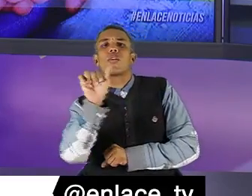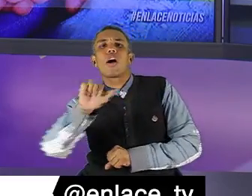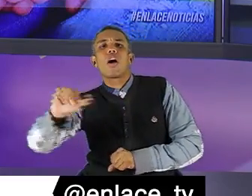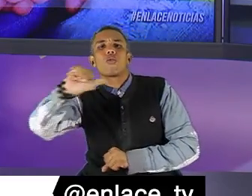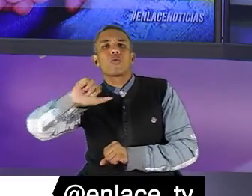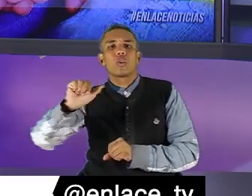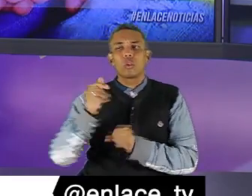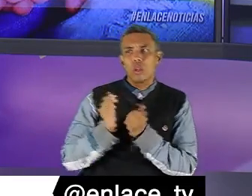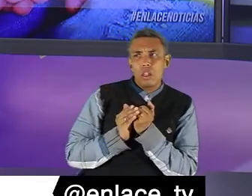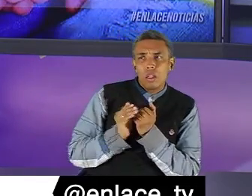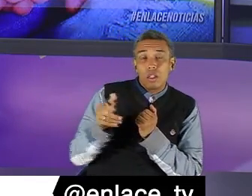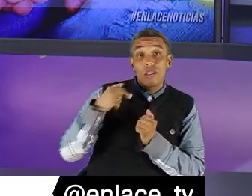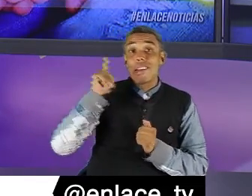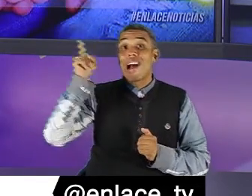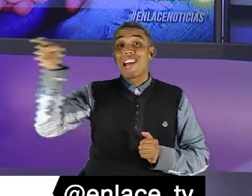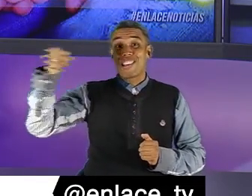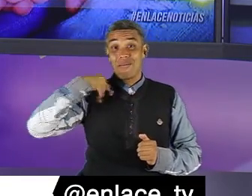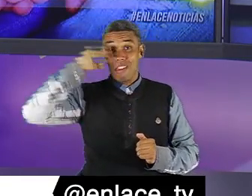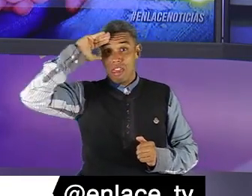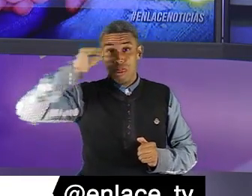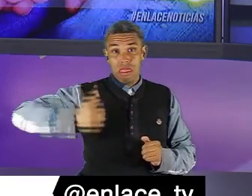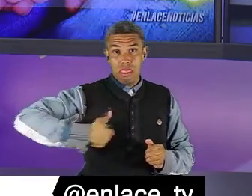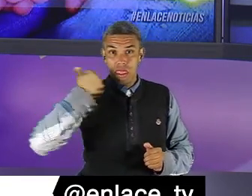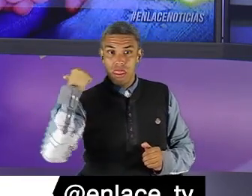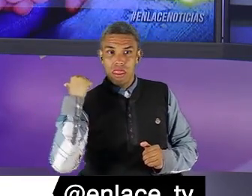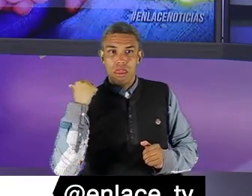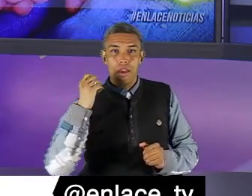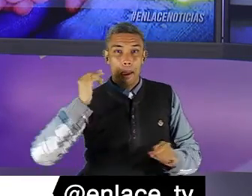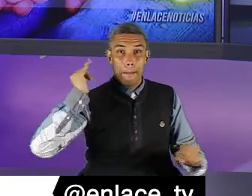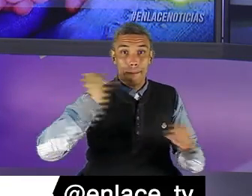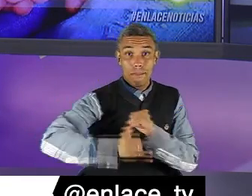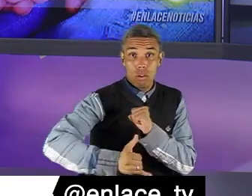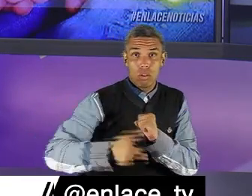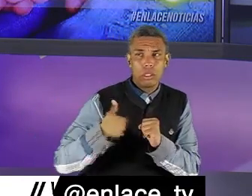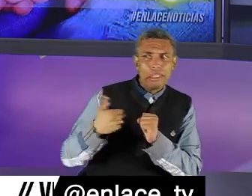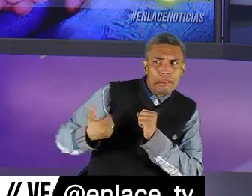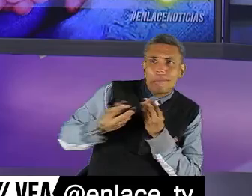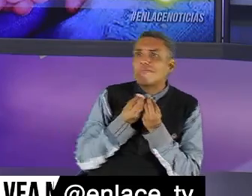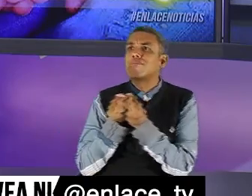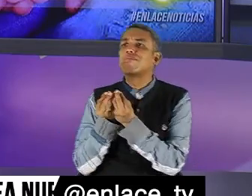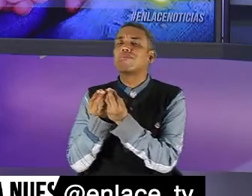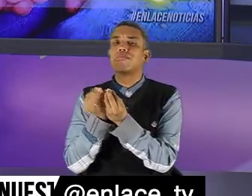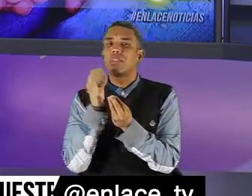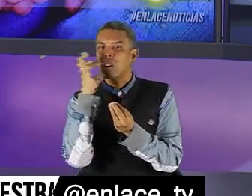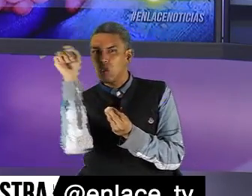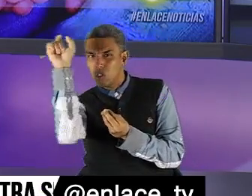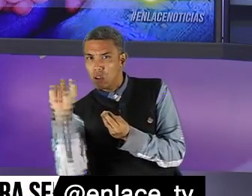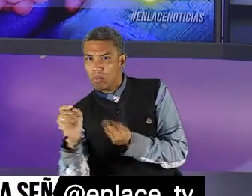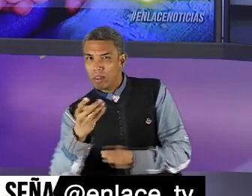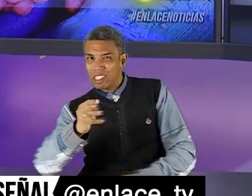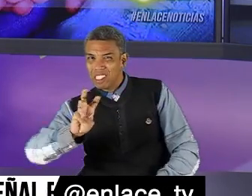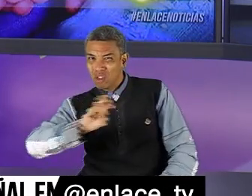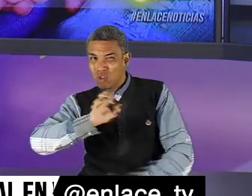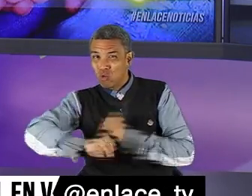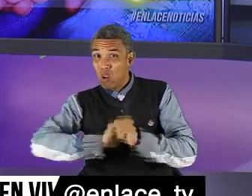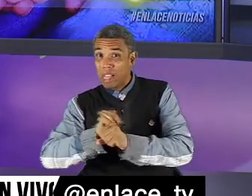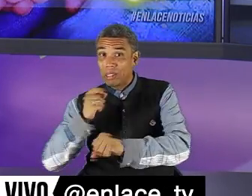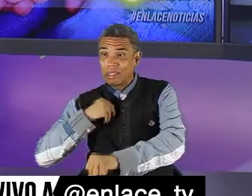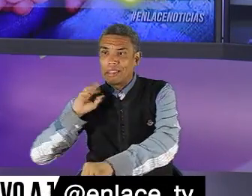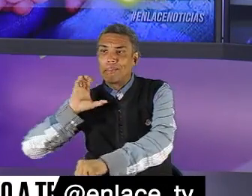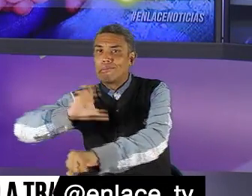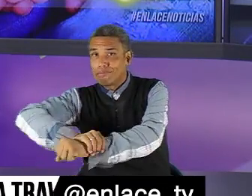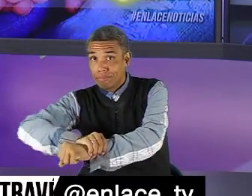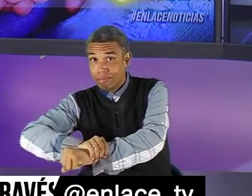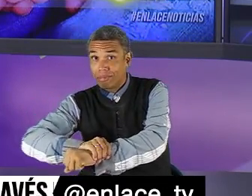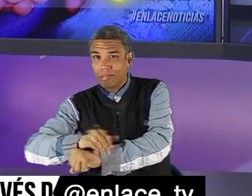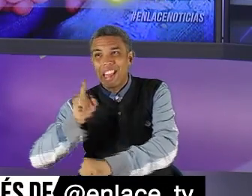caso de abuso sexual. Las autoridades dieron captura en ese sector a un hombre de 18 años de edad, quien minutos antes